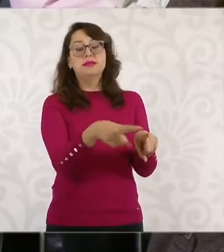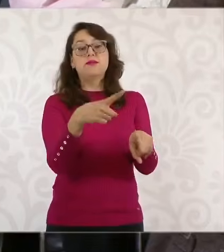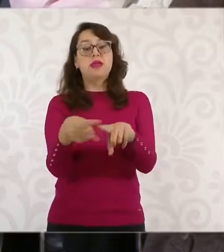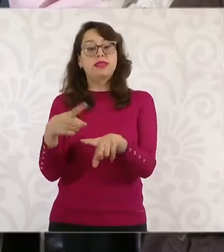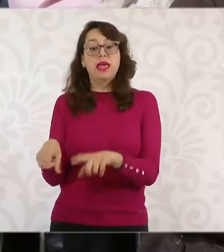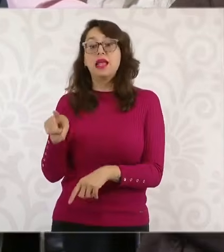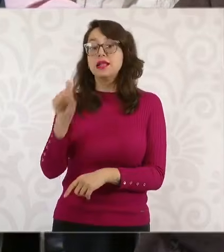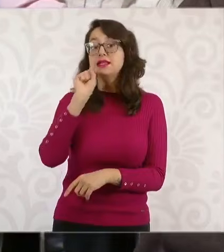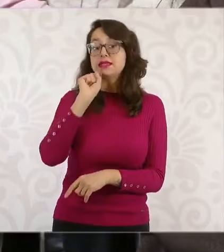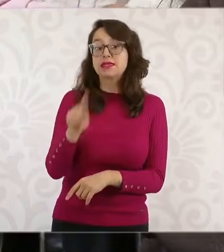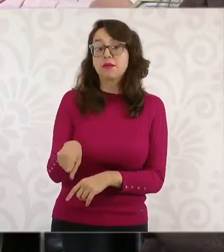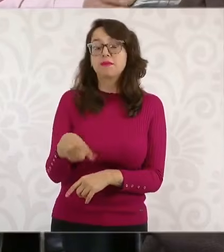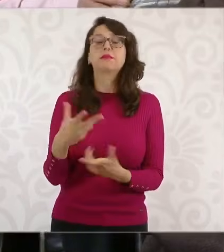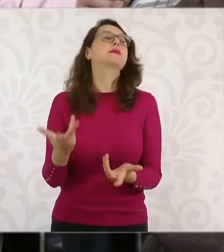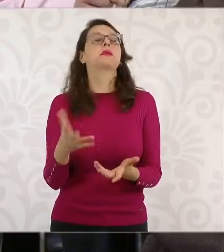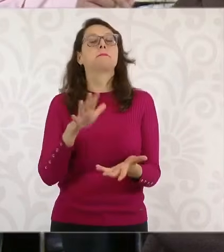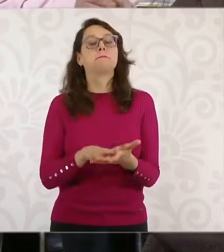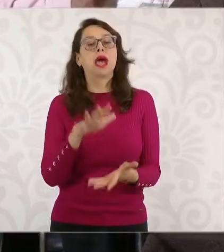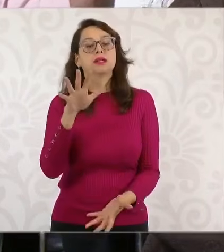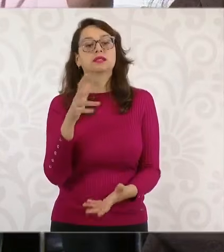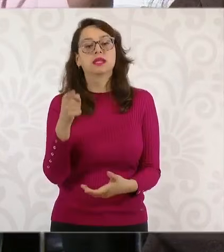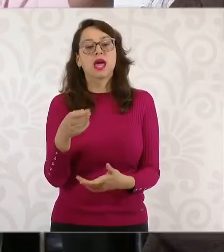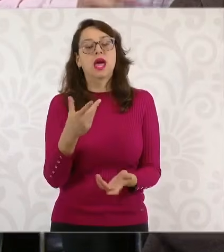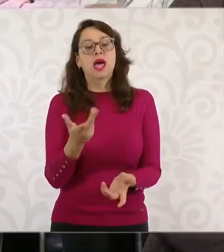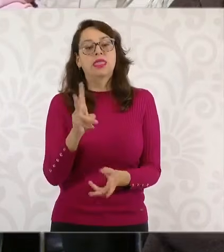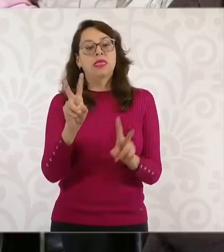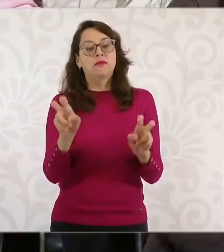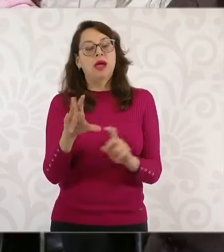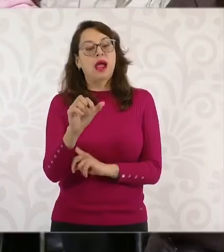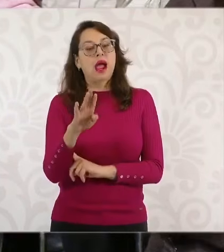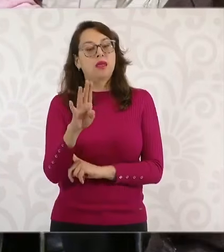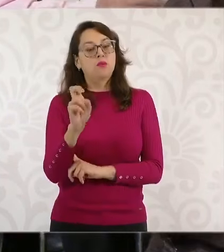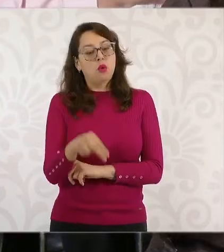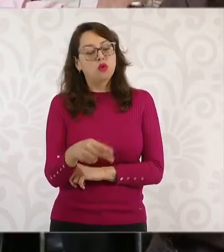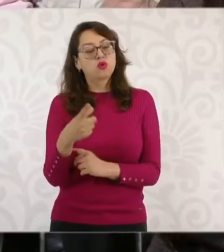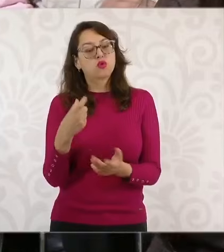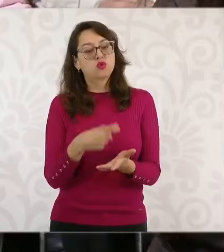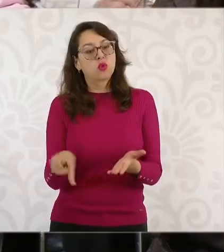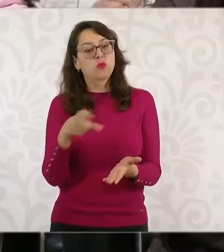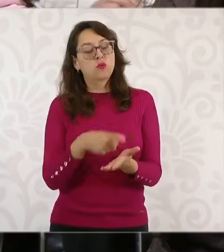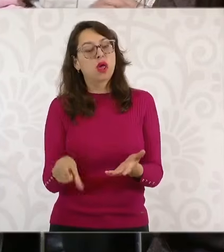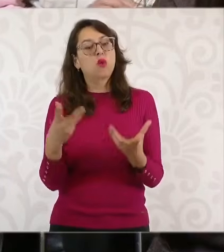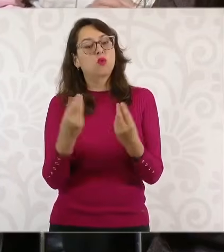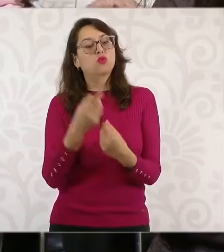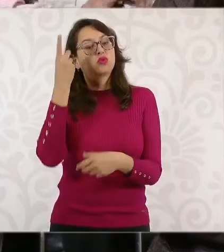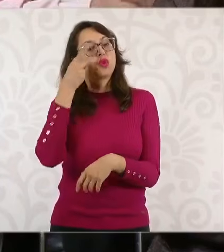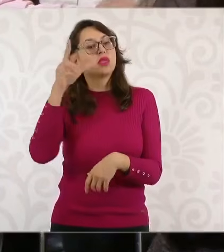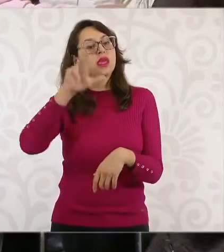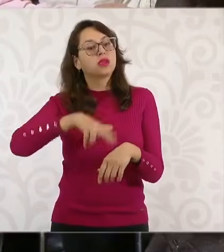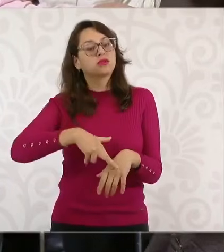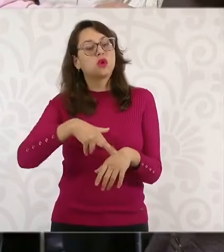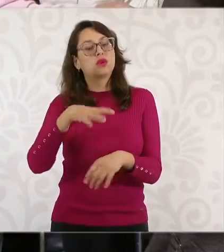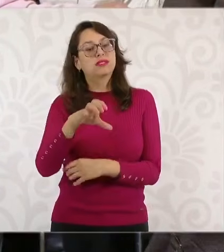manejó la distribución de volúmenes de la compra de carbón en coordinación de Rodrigo Espíndola, director de adquisiciones de